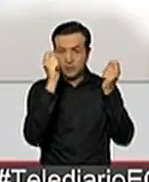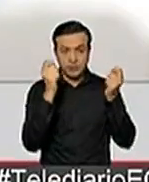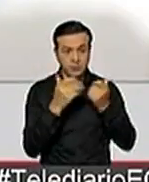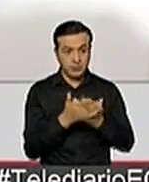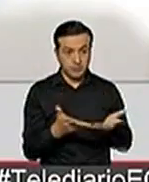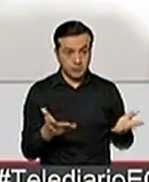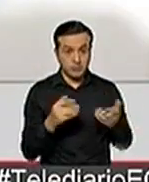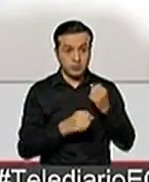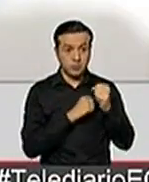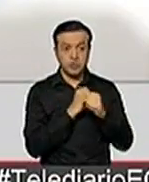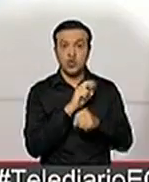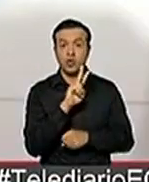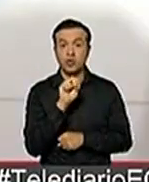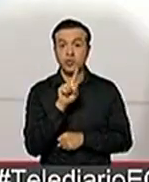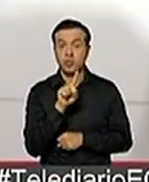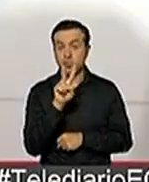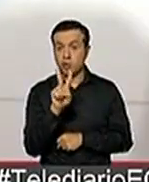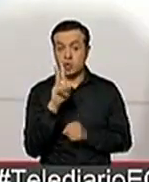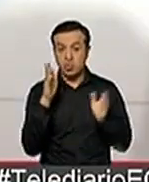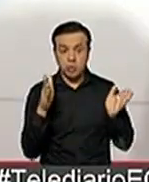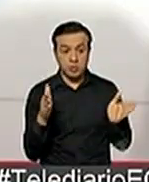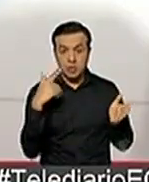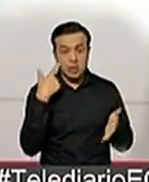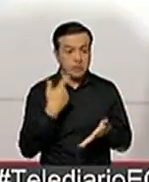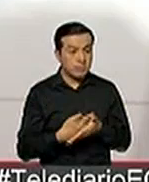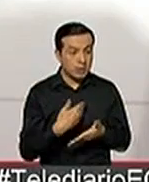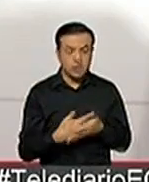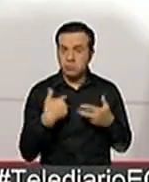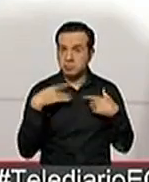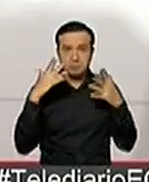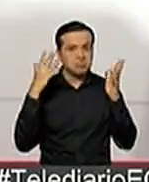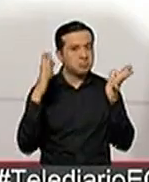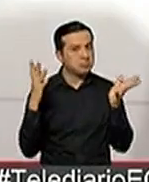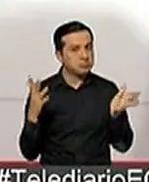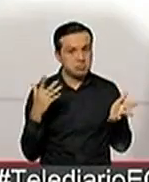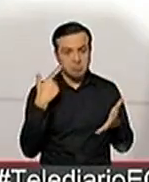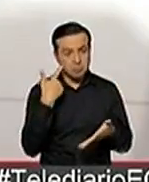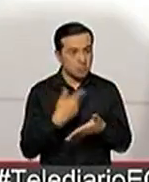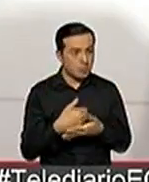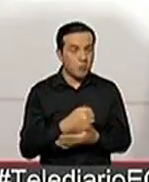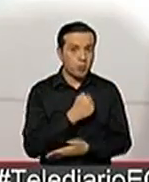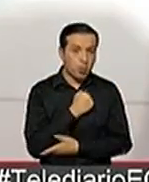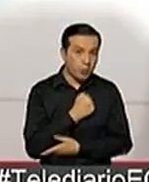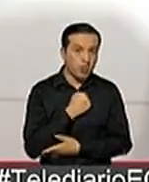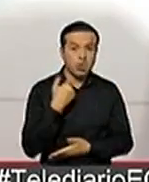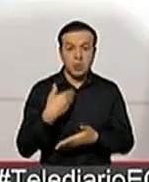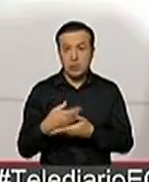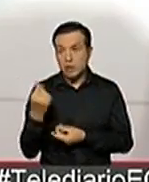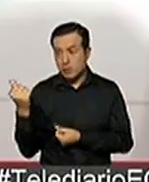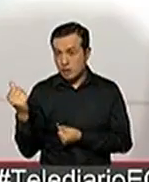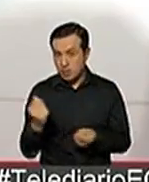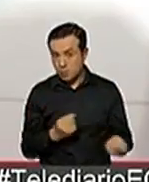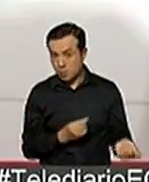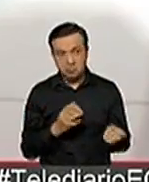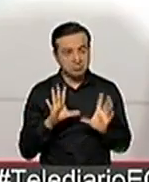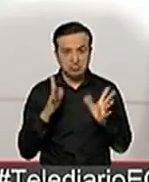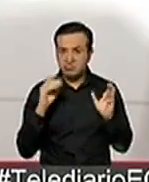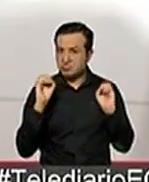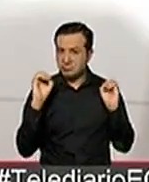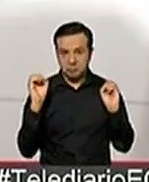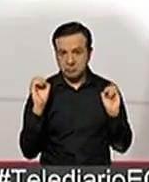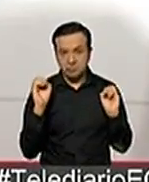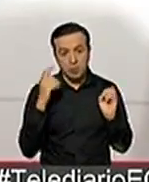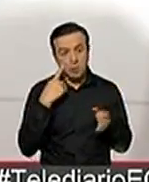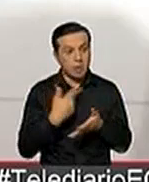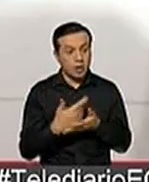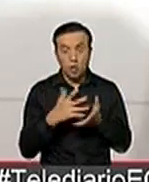de 2012 no tiene respaldo de ningún tipo, ni respaldo patrimonial, ni respaldo de ingresos. Consiguientemente, al no existir